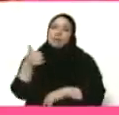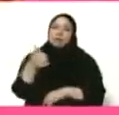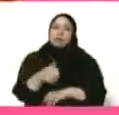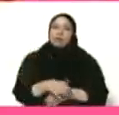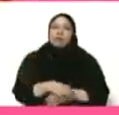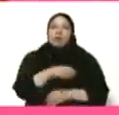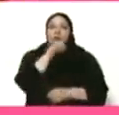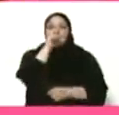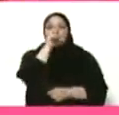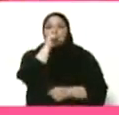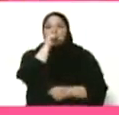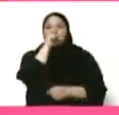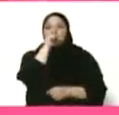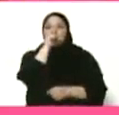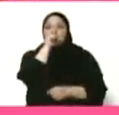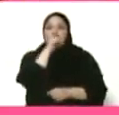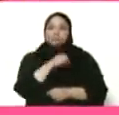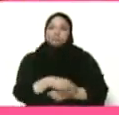para llegar aquí?